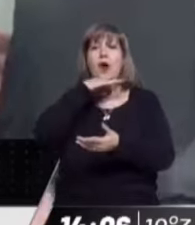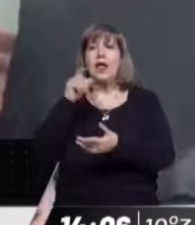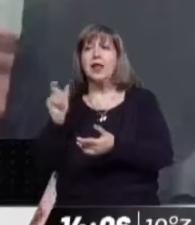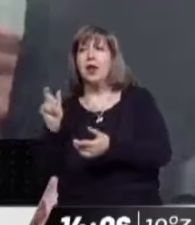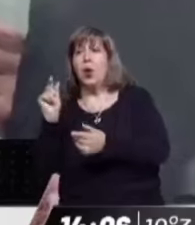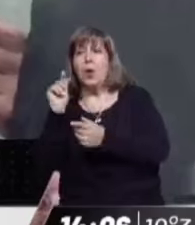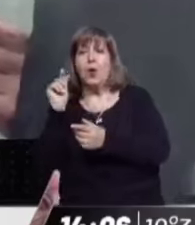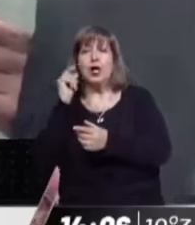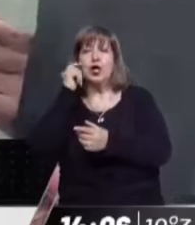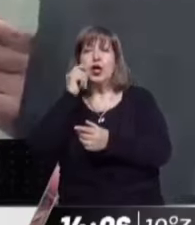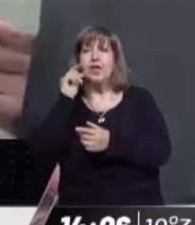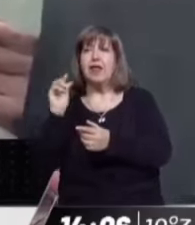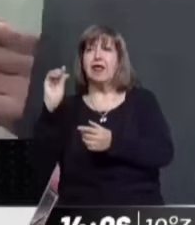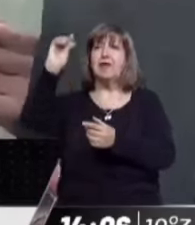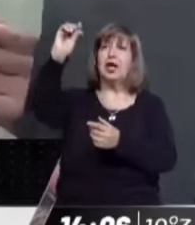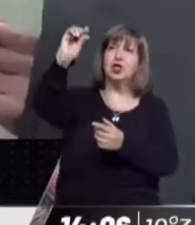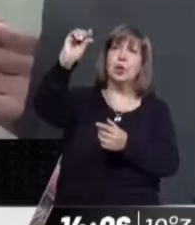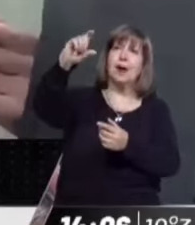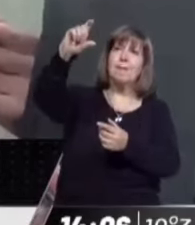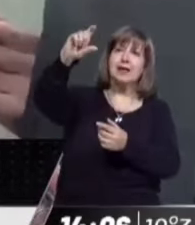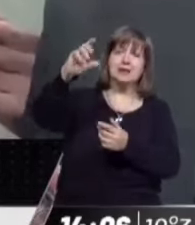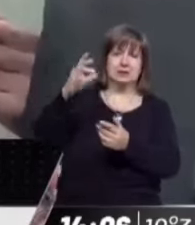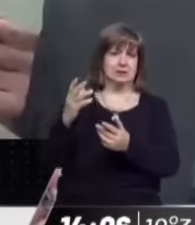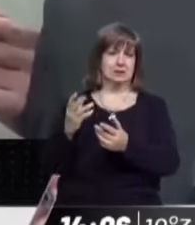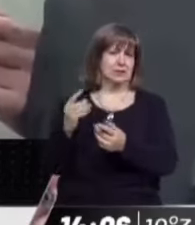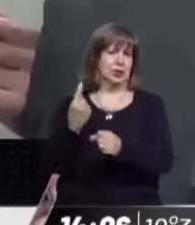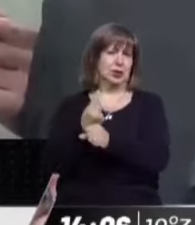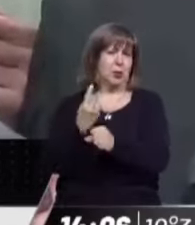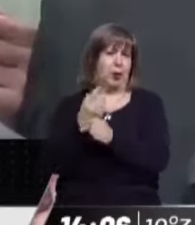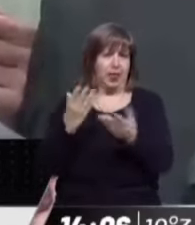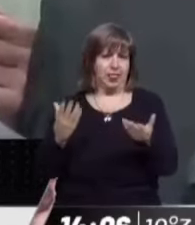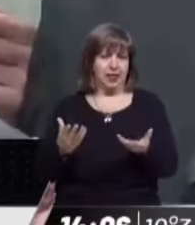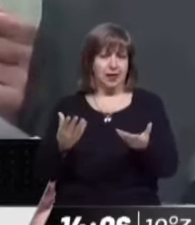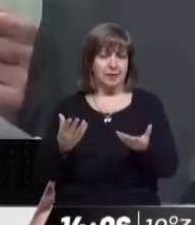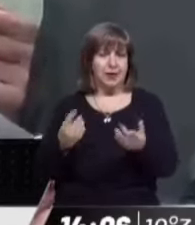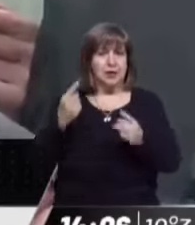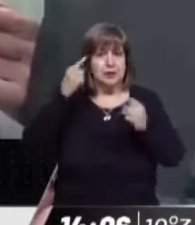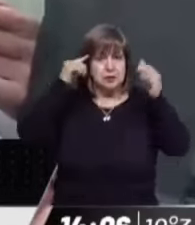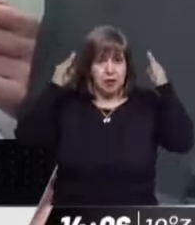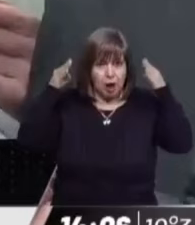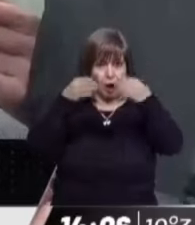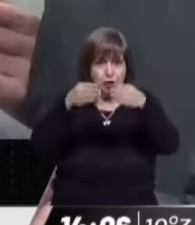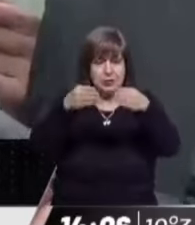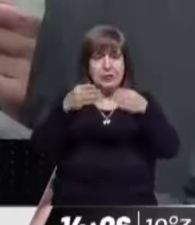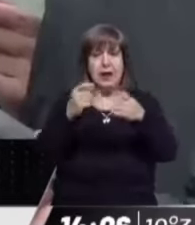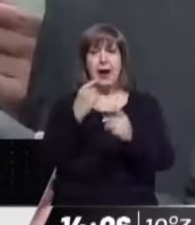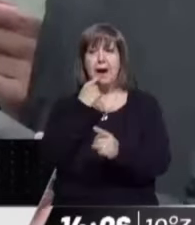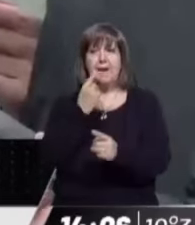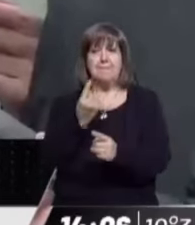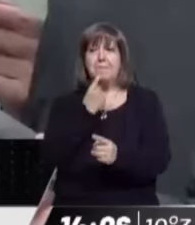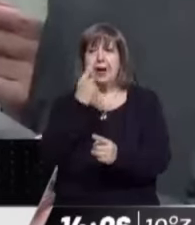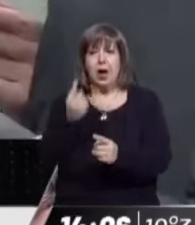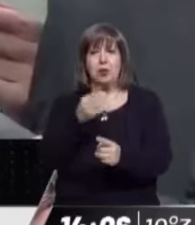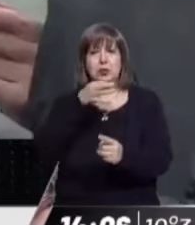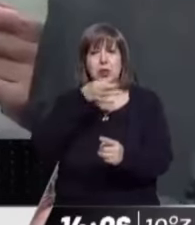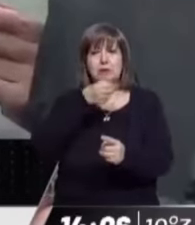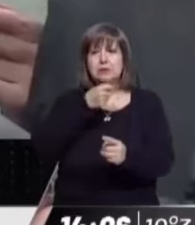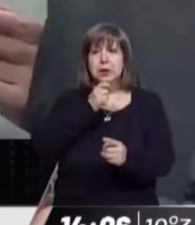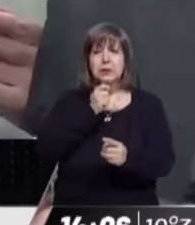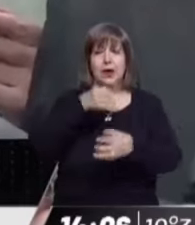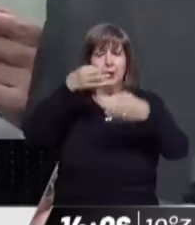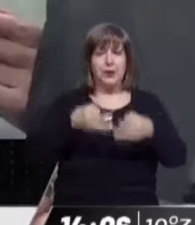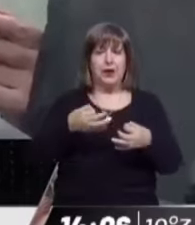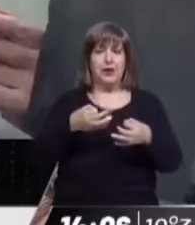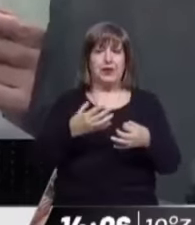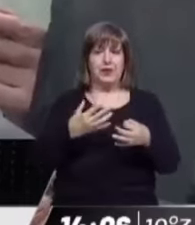te doy un poquito más, y el de Coso, por favor. O sea, concentrémonos en preguntas que sean realmente sean